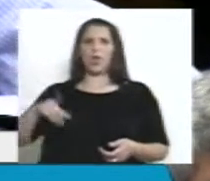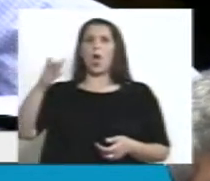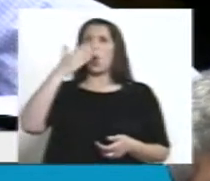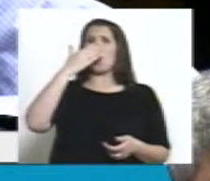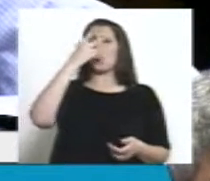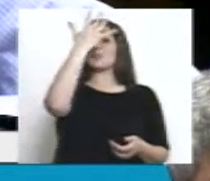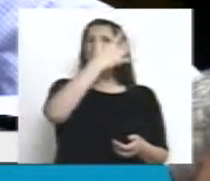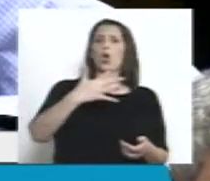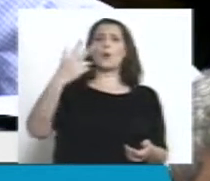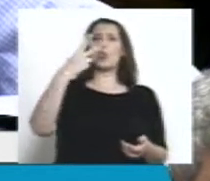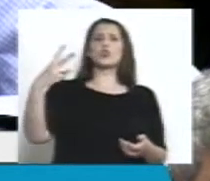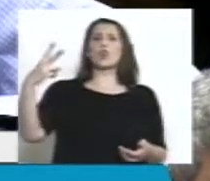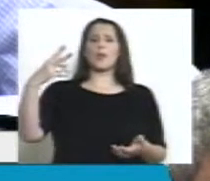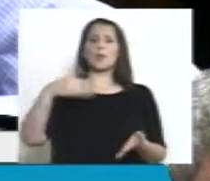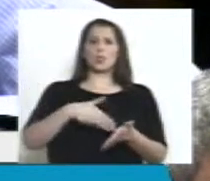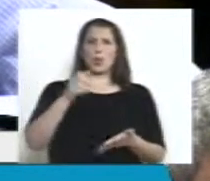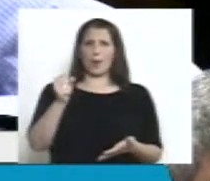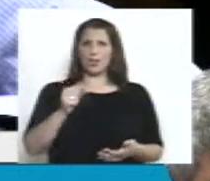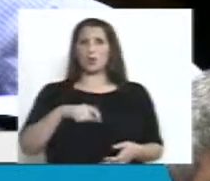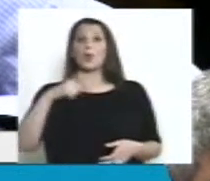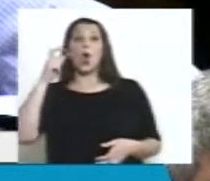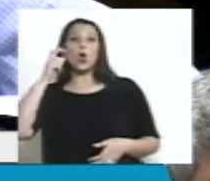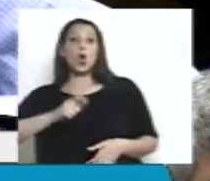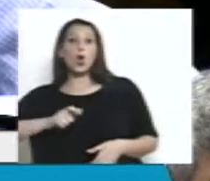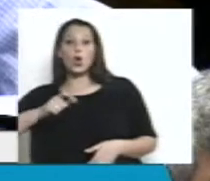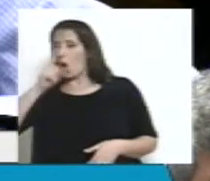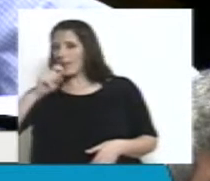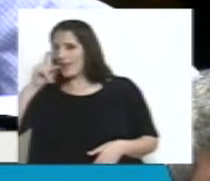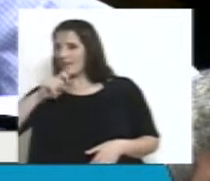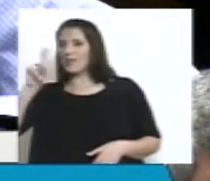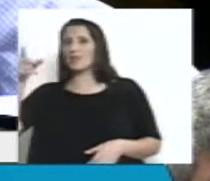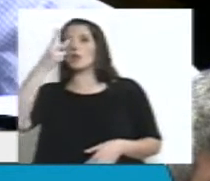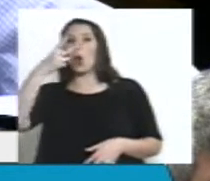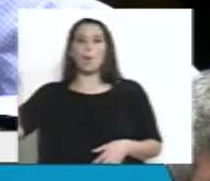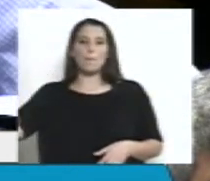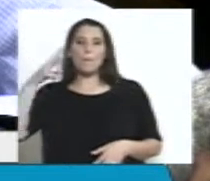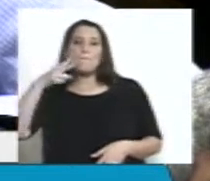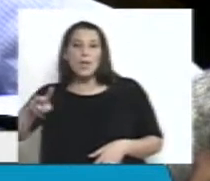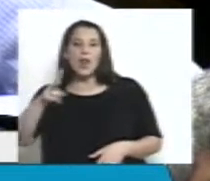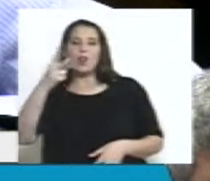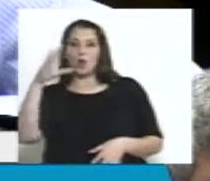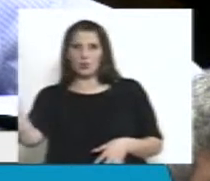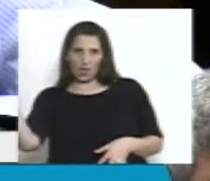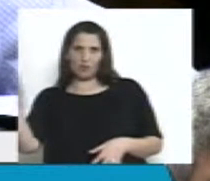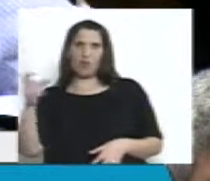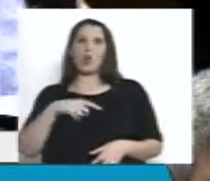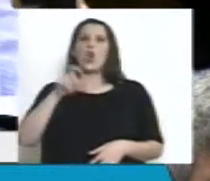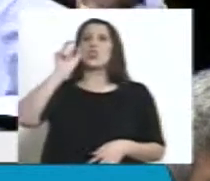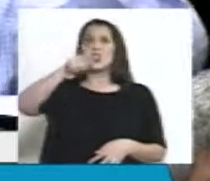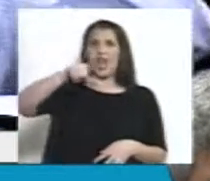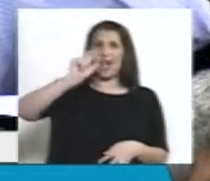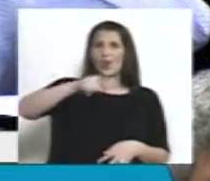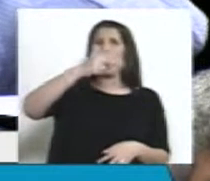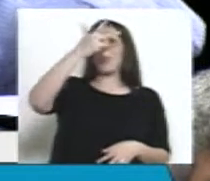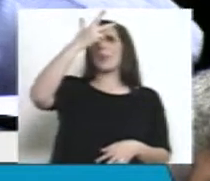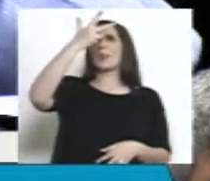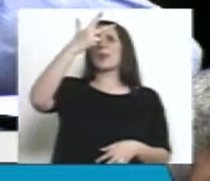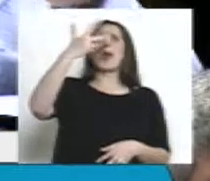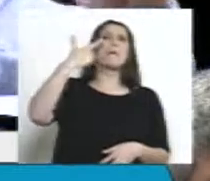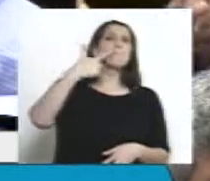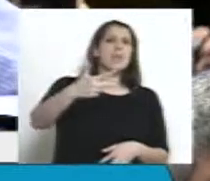pesos. La de Corrientes, 2.200. La de Chaco, casi 3.000 millones de pesos. Y así